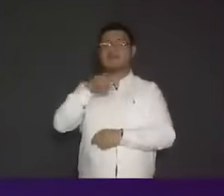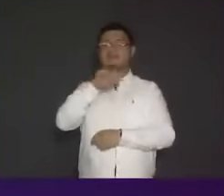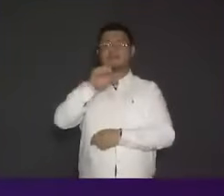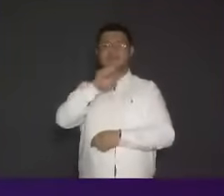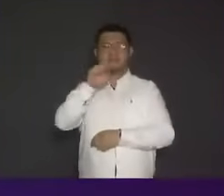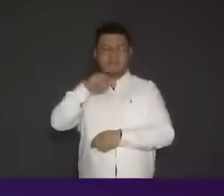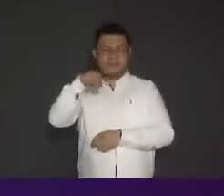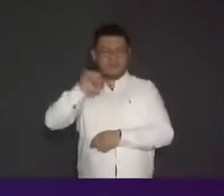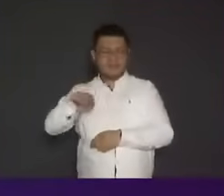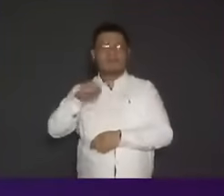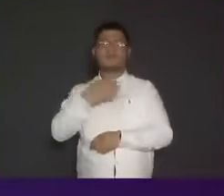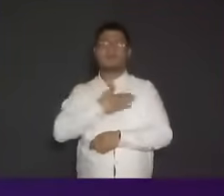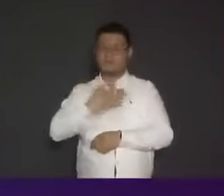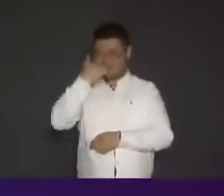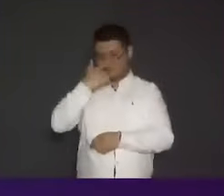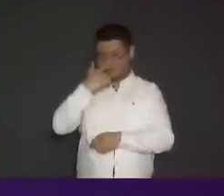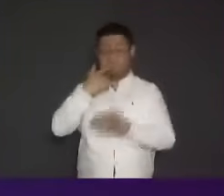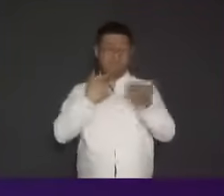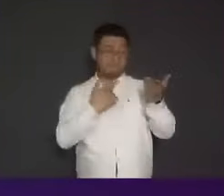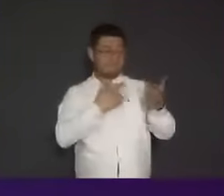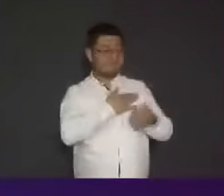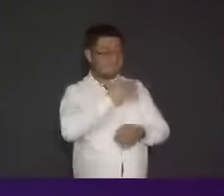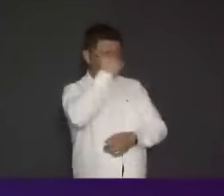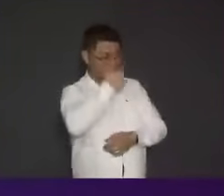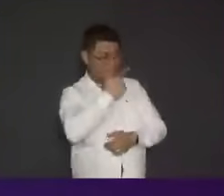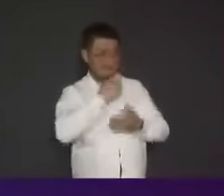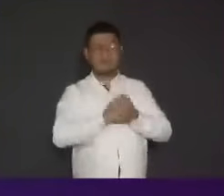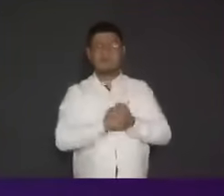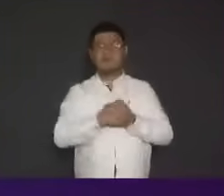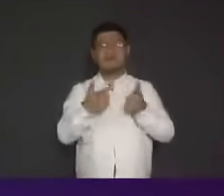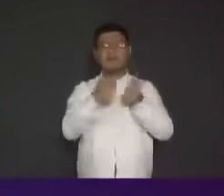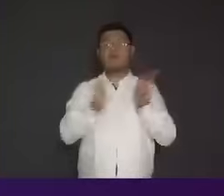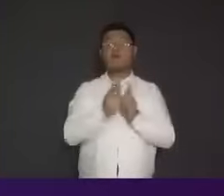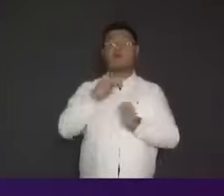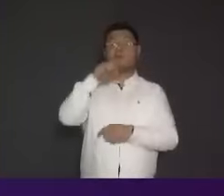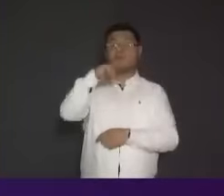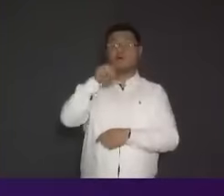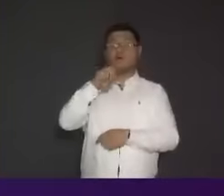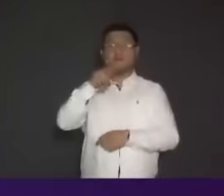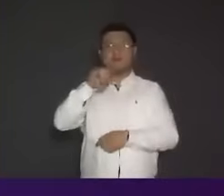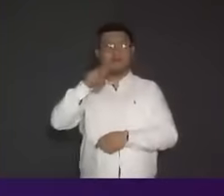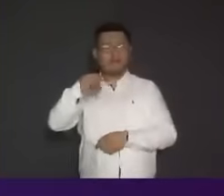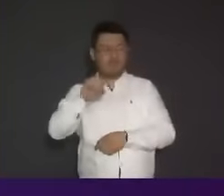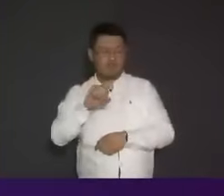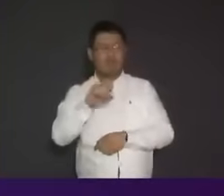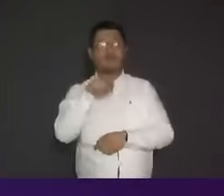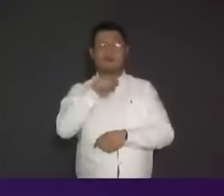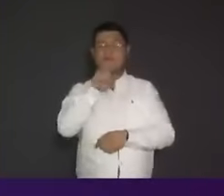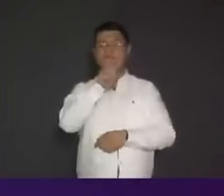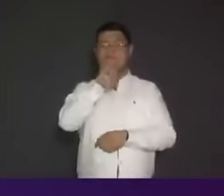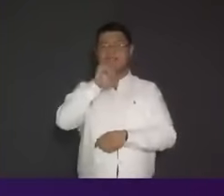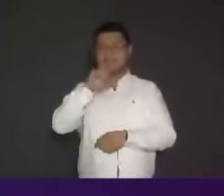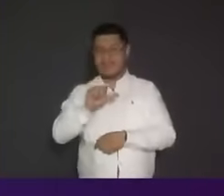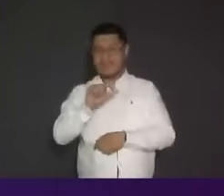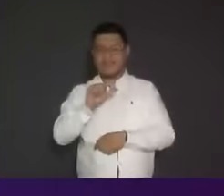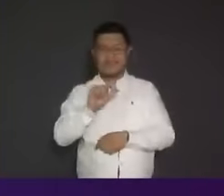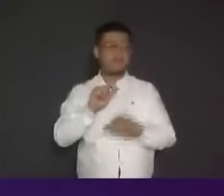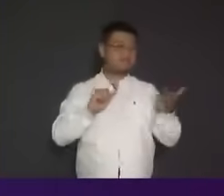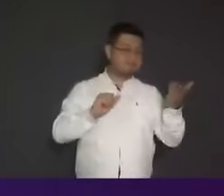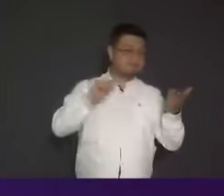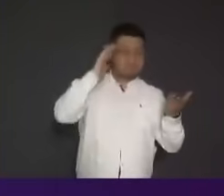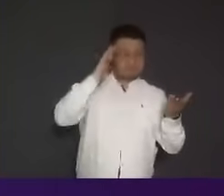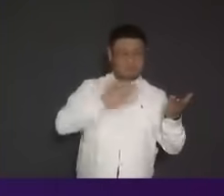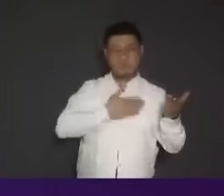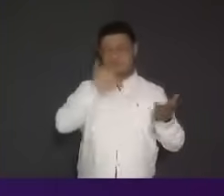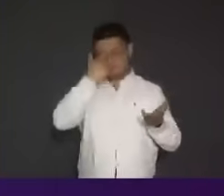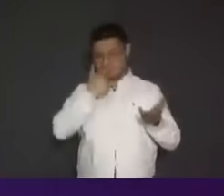Candidata, buenas noches. Buenas noches. Por Movimiento Ciudadano, saludamos a Vida Gómez Herrera. Buenas noches.